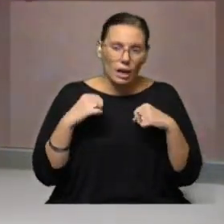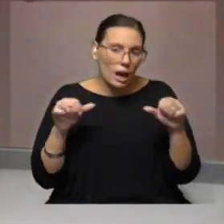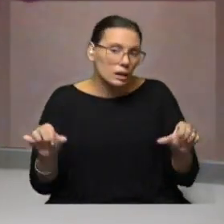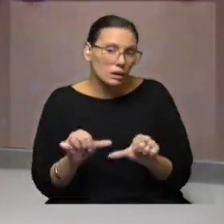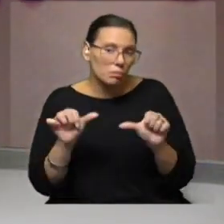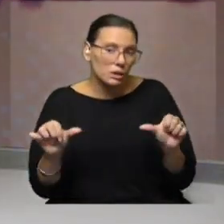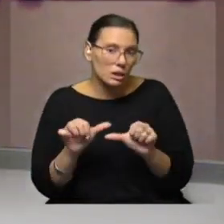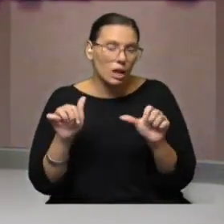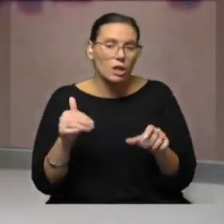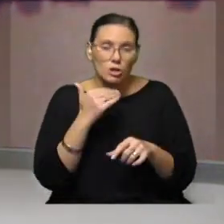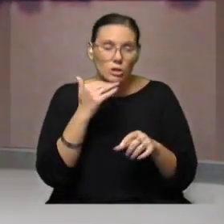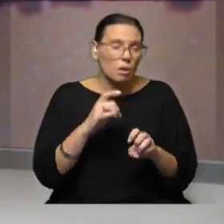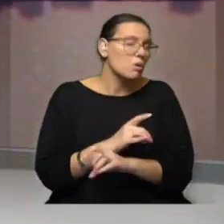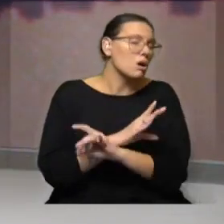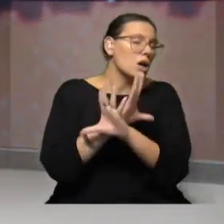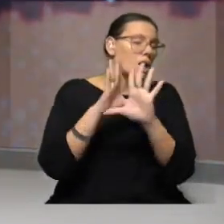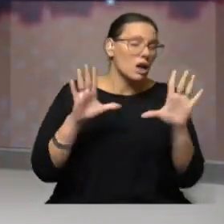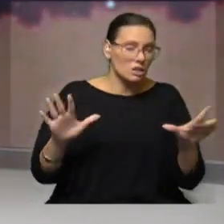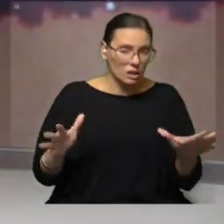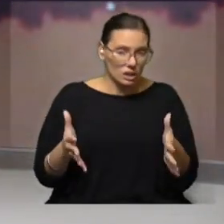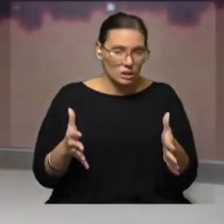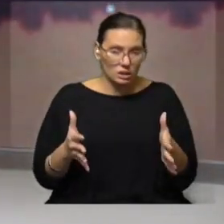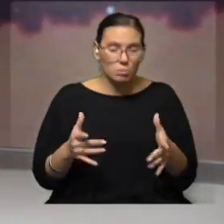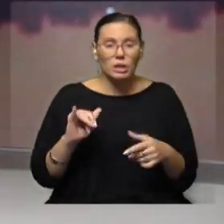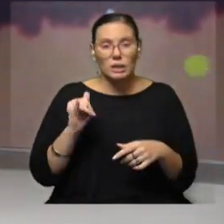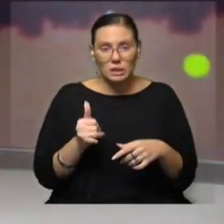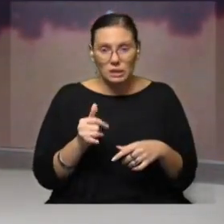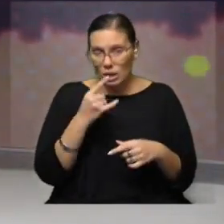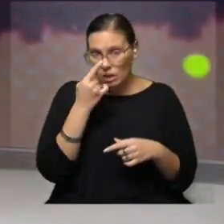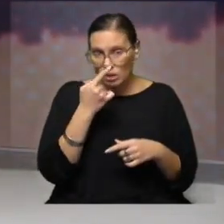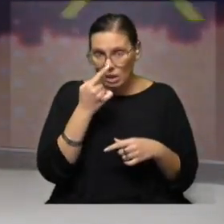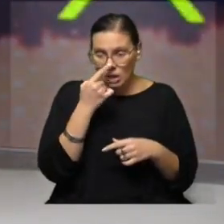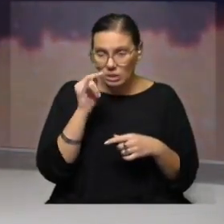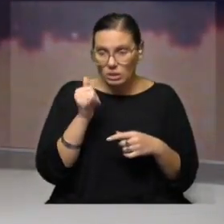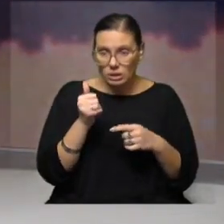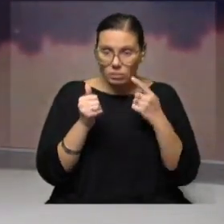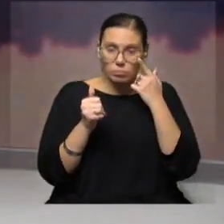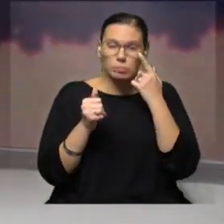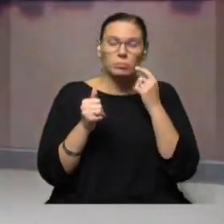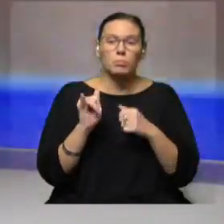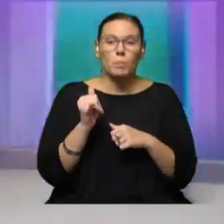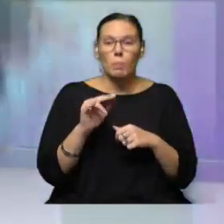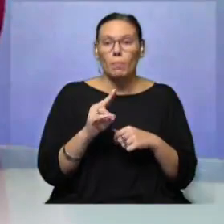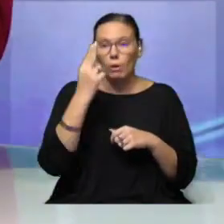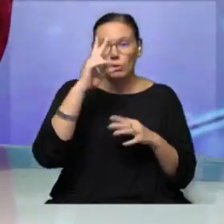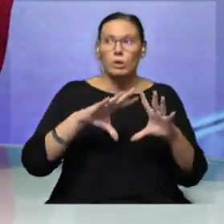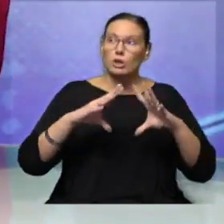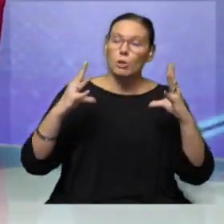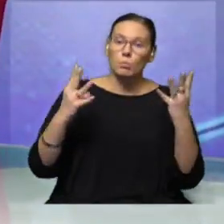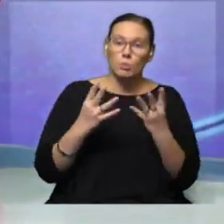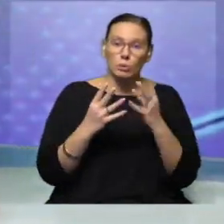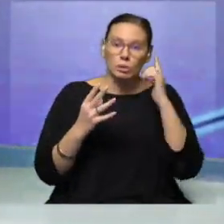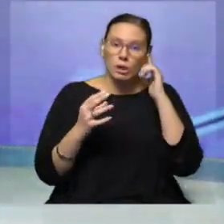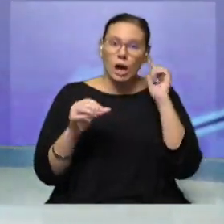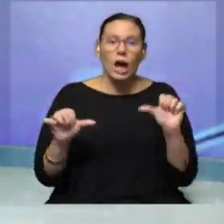que todavía no sé si lo tenemos tan claro, porque sí responde a nuestros intereses, de alguna manera, ¿no? Exactamente, ¿no? Uruguayos por el mundo que